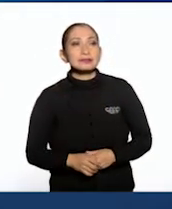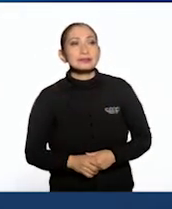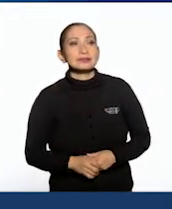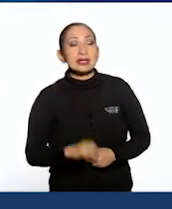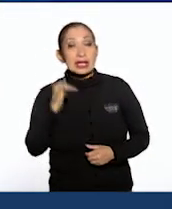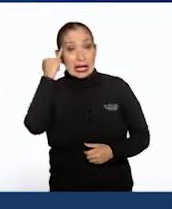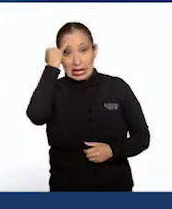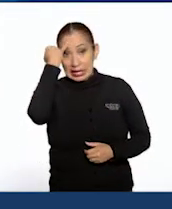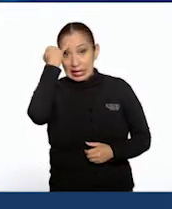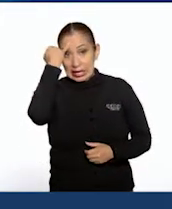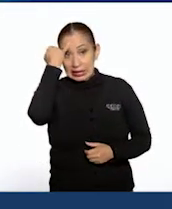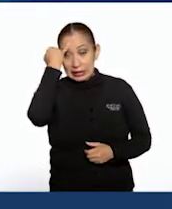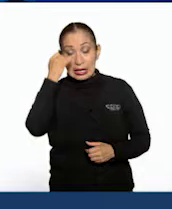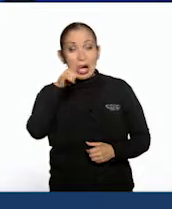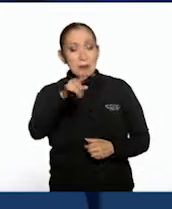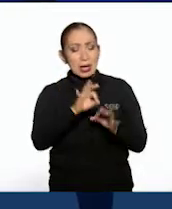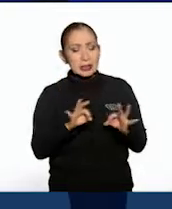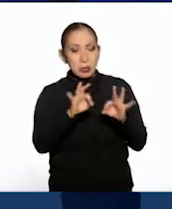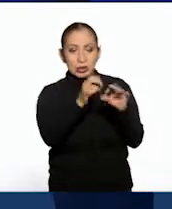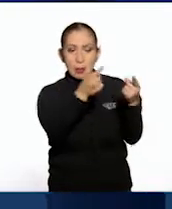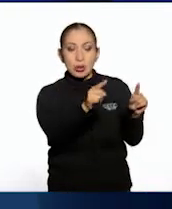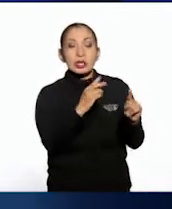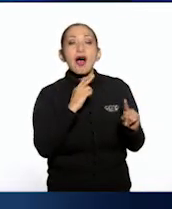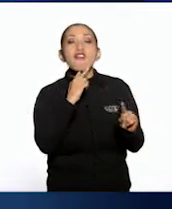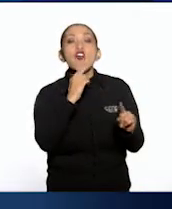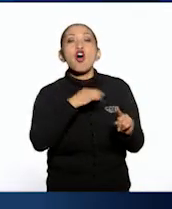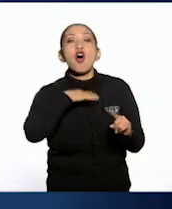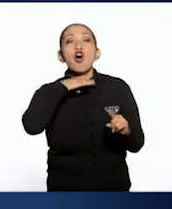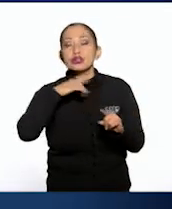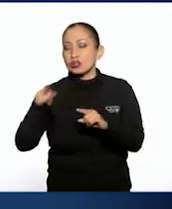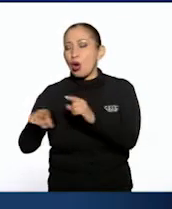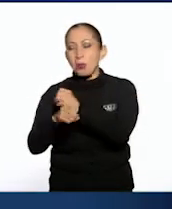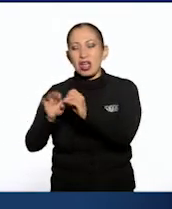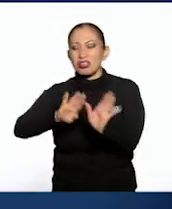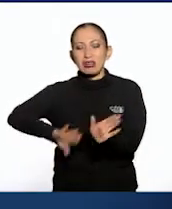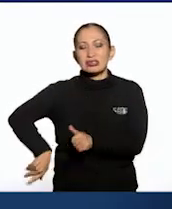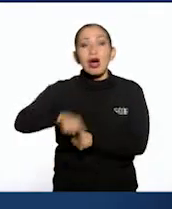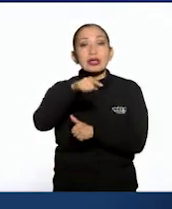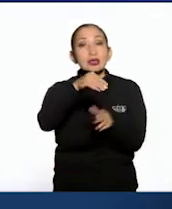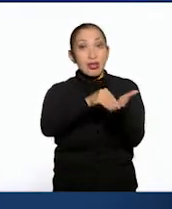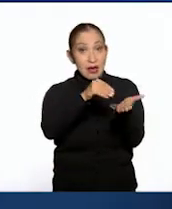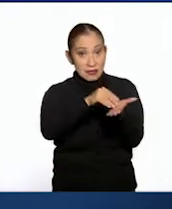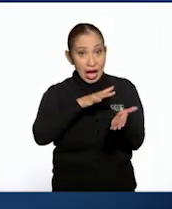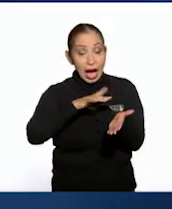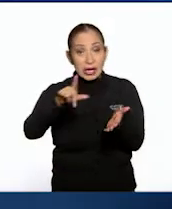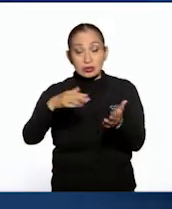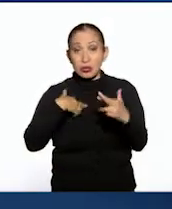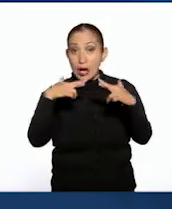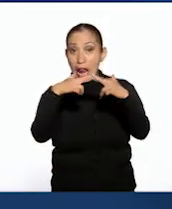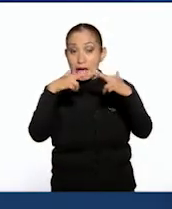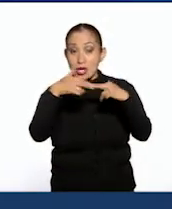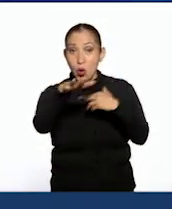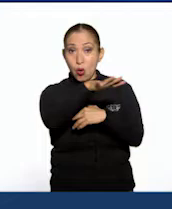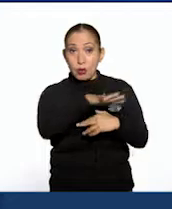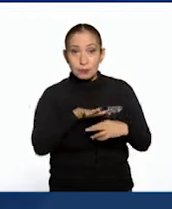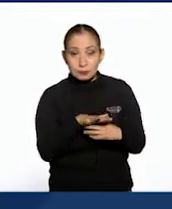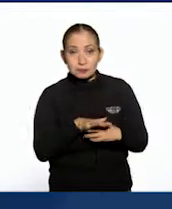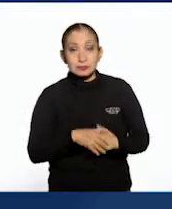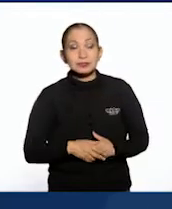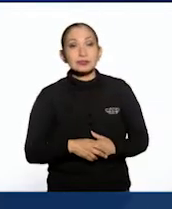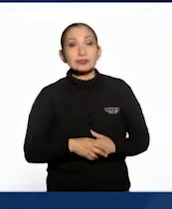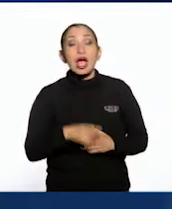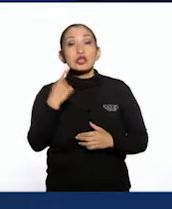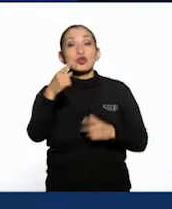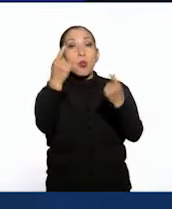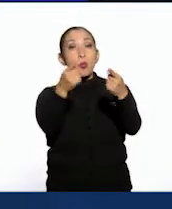Los hindúes consideraron más importante la música vocal que con instrumentos, la cual sigue vigente en sus ceremonias religiosas. A